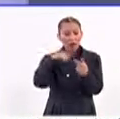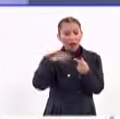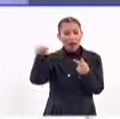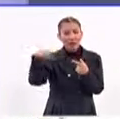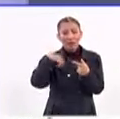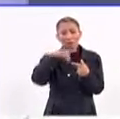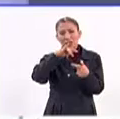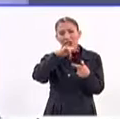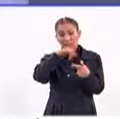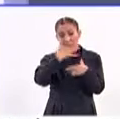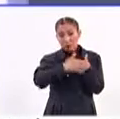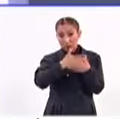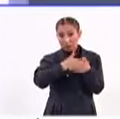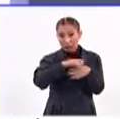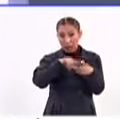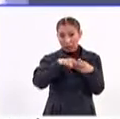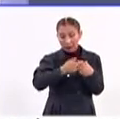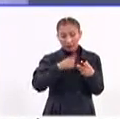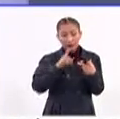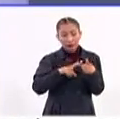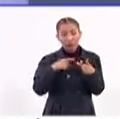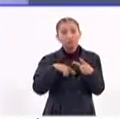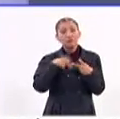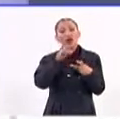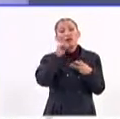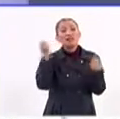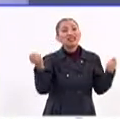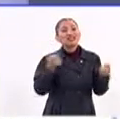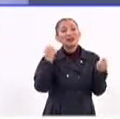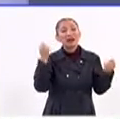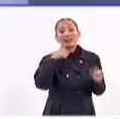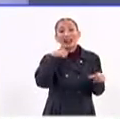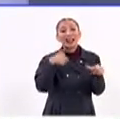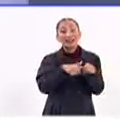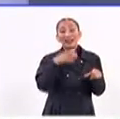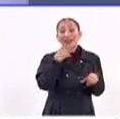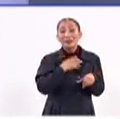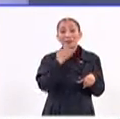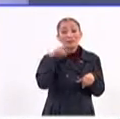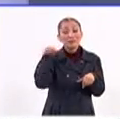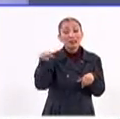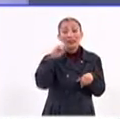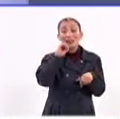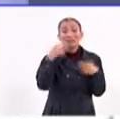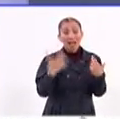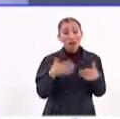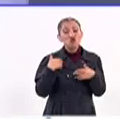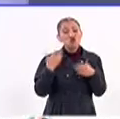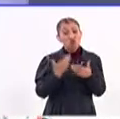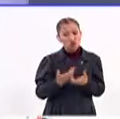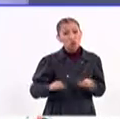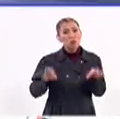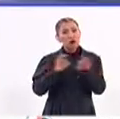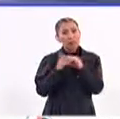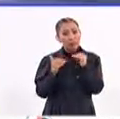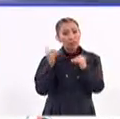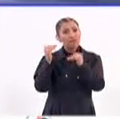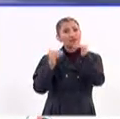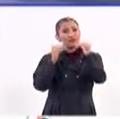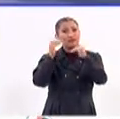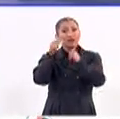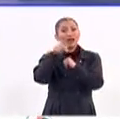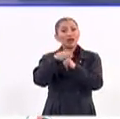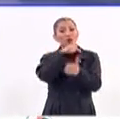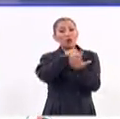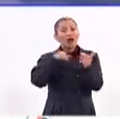Guadalajara, de minería, que también ya está por iniciar, pero el Festival de las Letras de Tepic pues también está cobrando un lugar, y además en